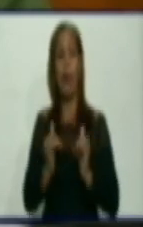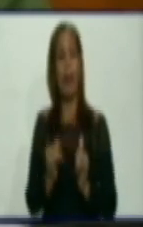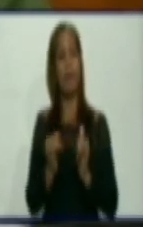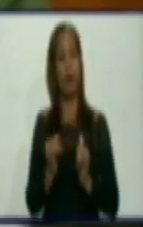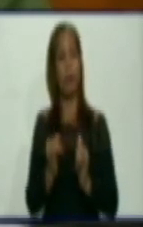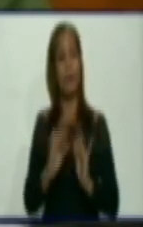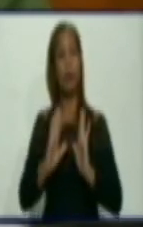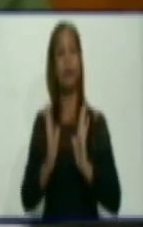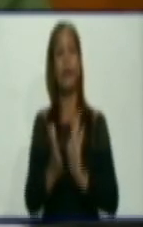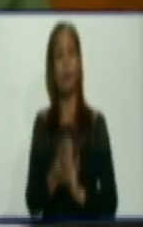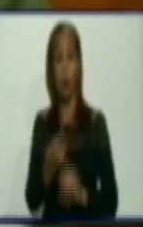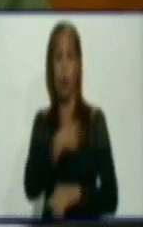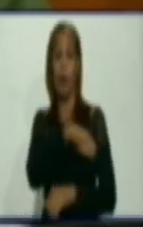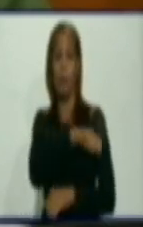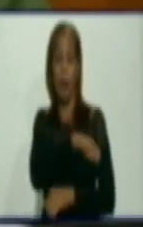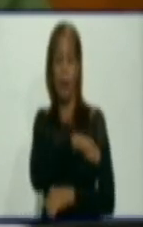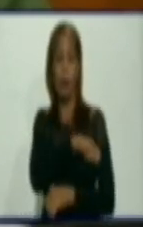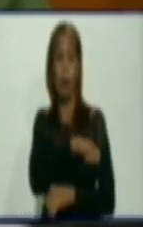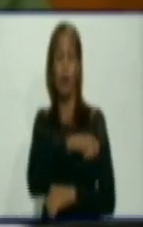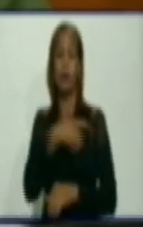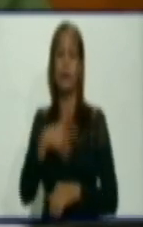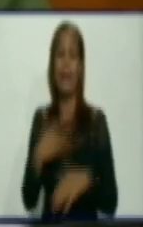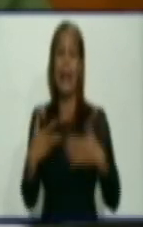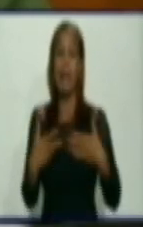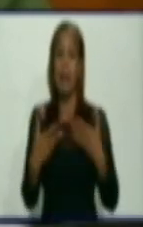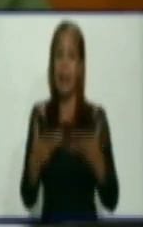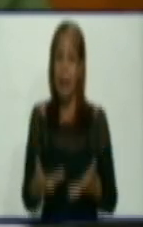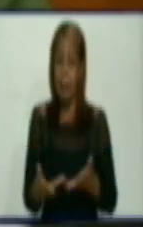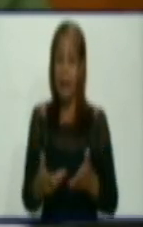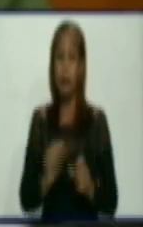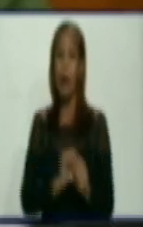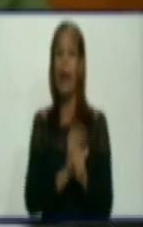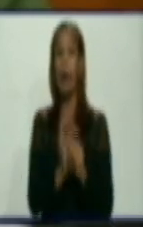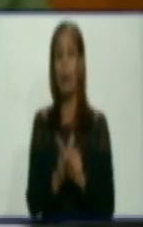sobre la situación que presenta Granma en el enfrentamiento a la COVID-19.